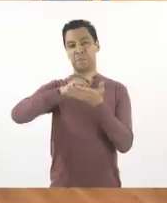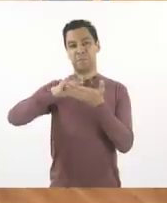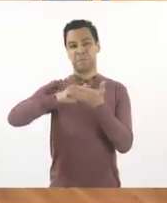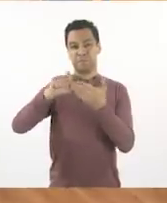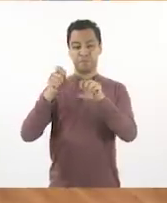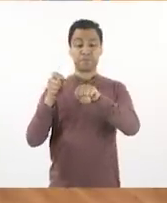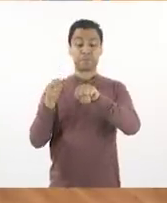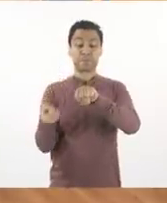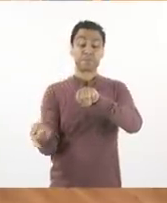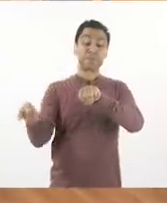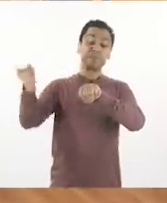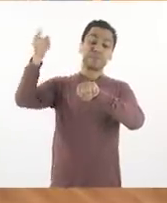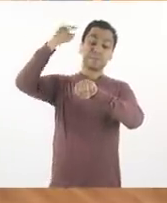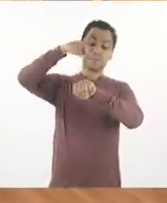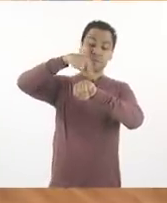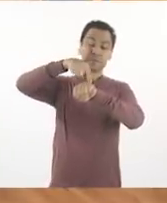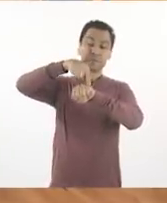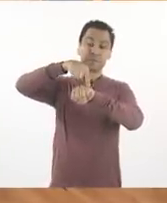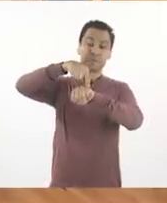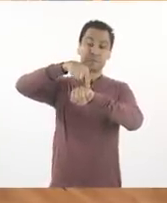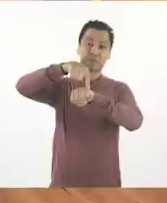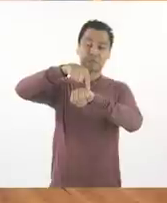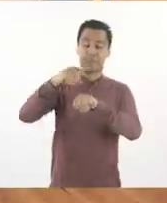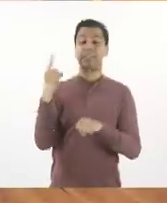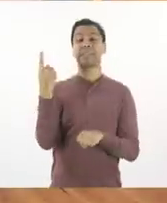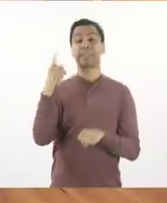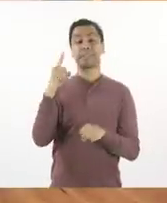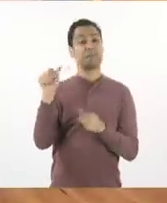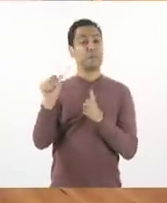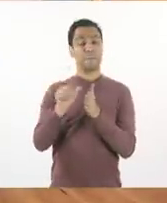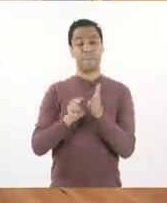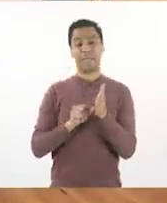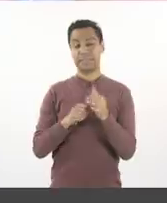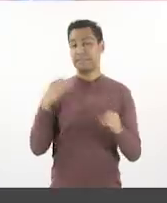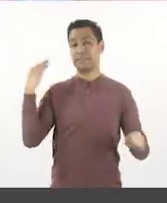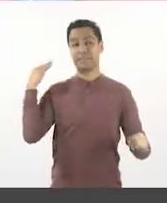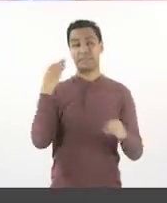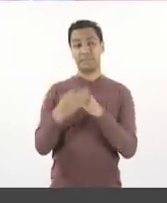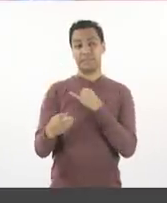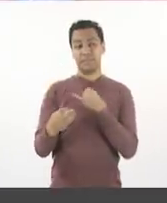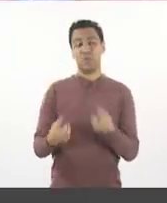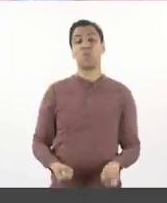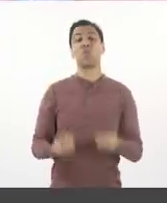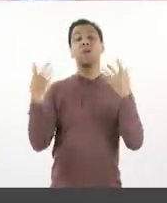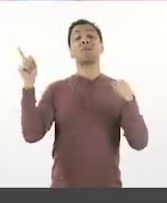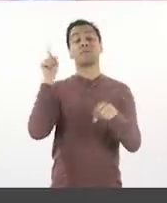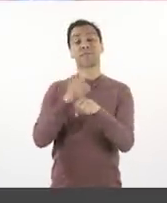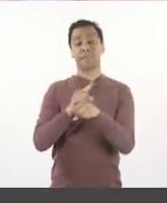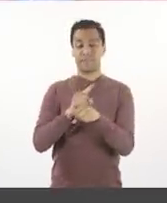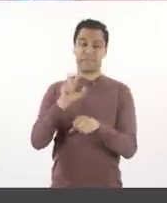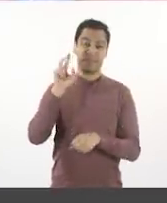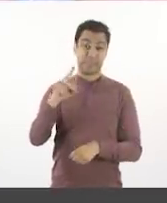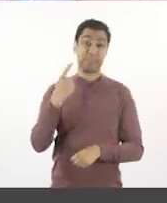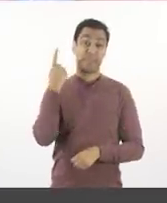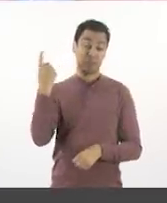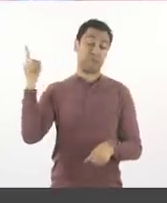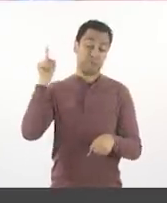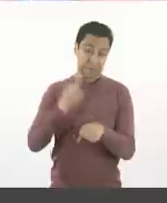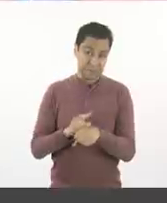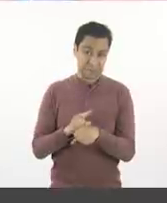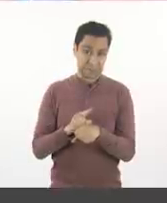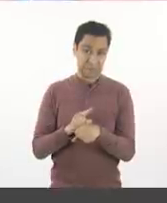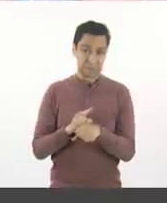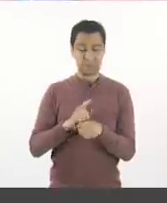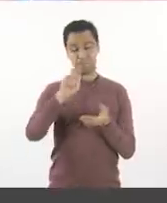Y nuestro último mes... diciembre. Diciembre. Diciembre tiene 31 días.